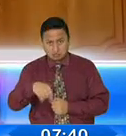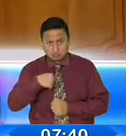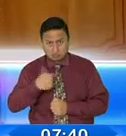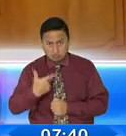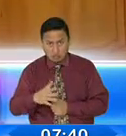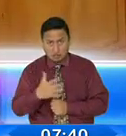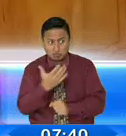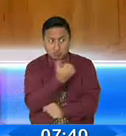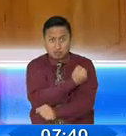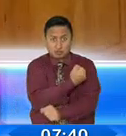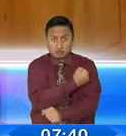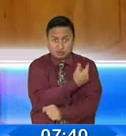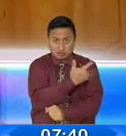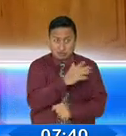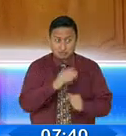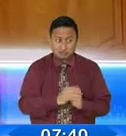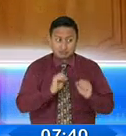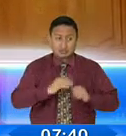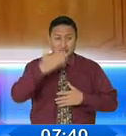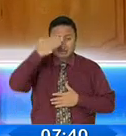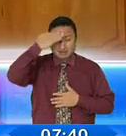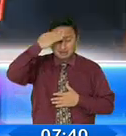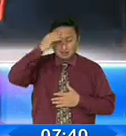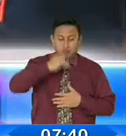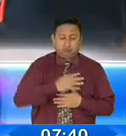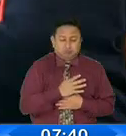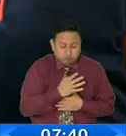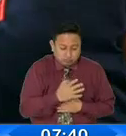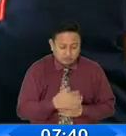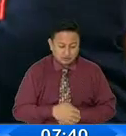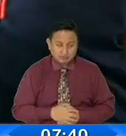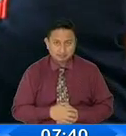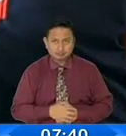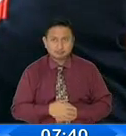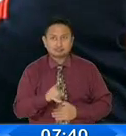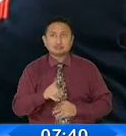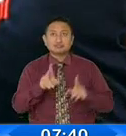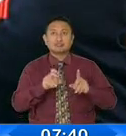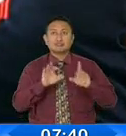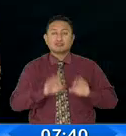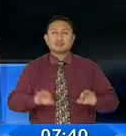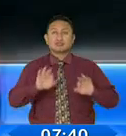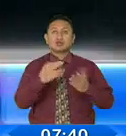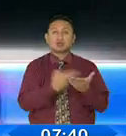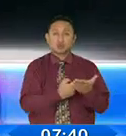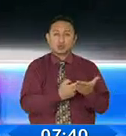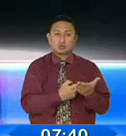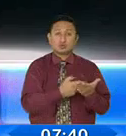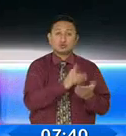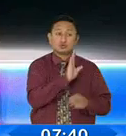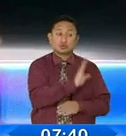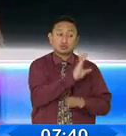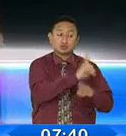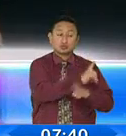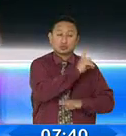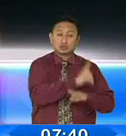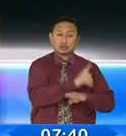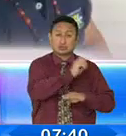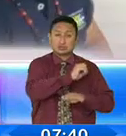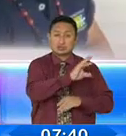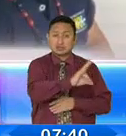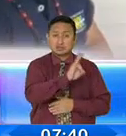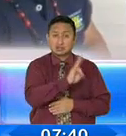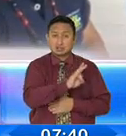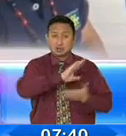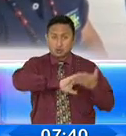porque dijeron que le daba fiebre, vómito. Este fue uno de los temas centrales de una reunión que se mantuvo con los dirigentes de las 7 nacionalidades que